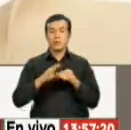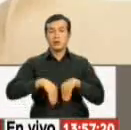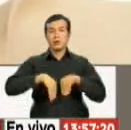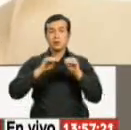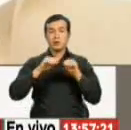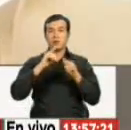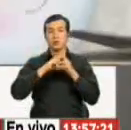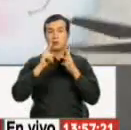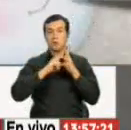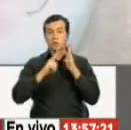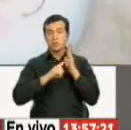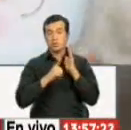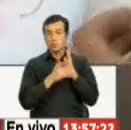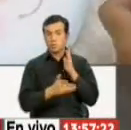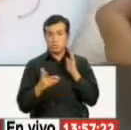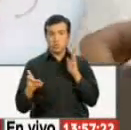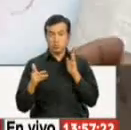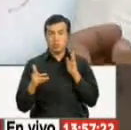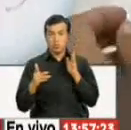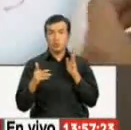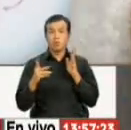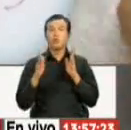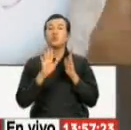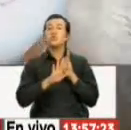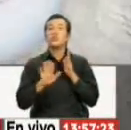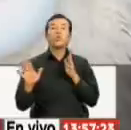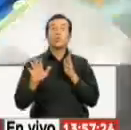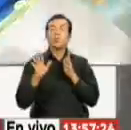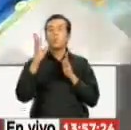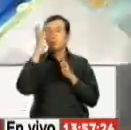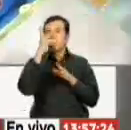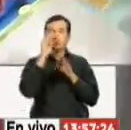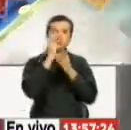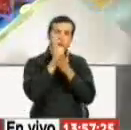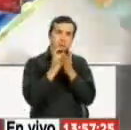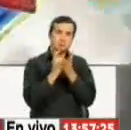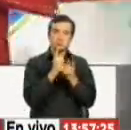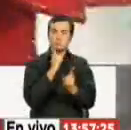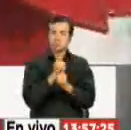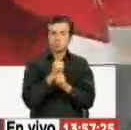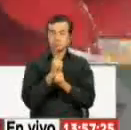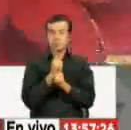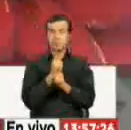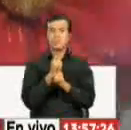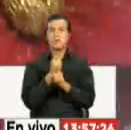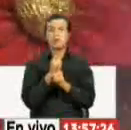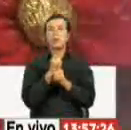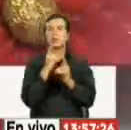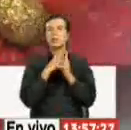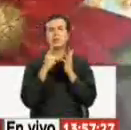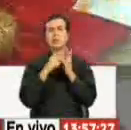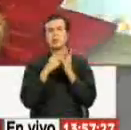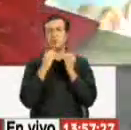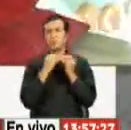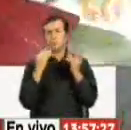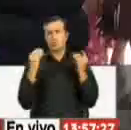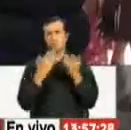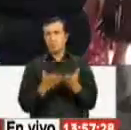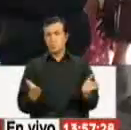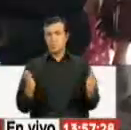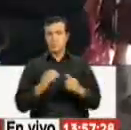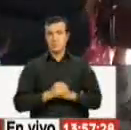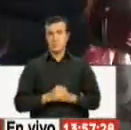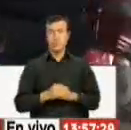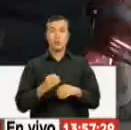fomix son los principales materiales primarios que se convierten en hermosos diseños junto a los canutillos chaquiras y botones en